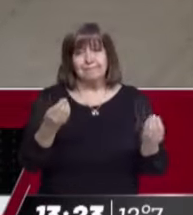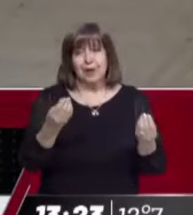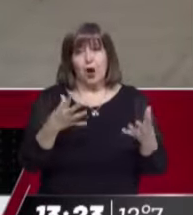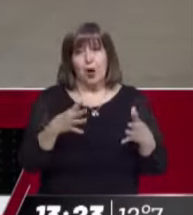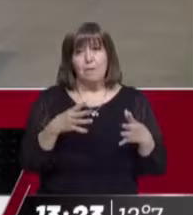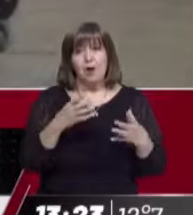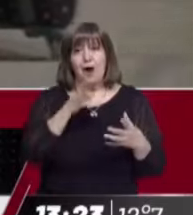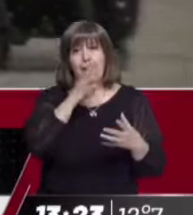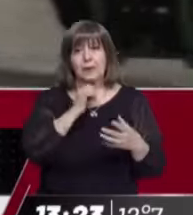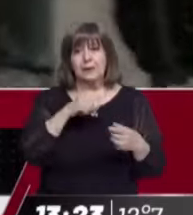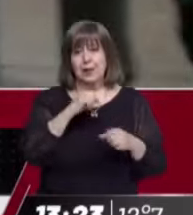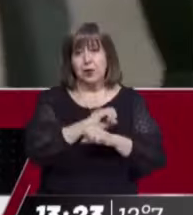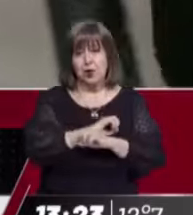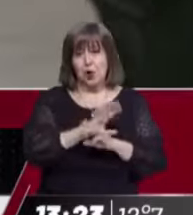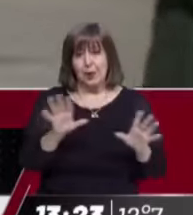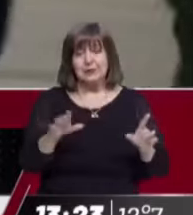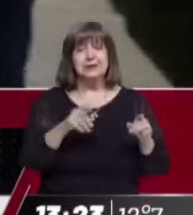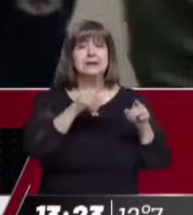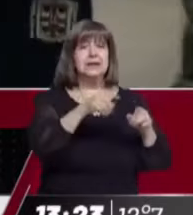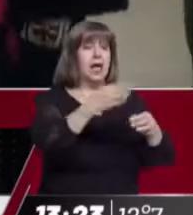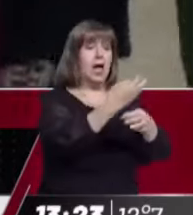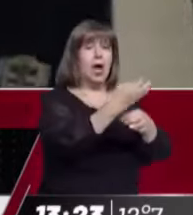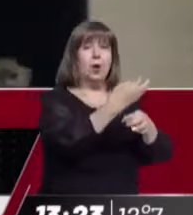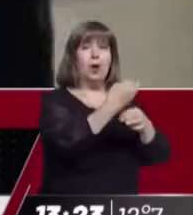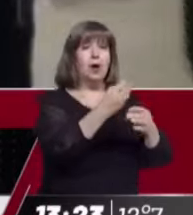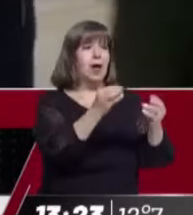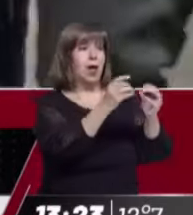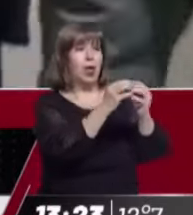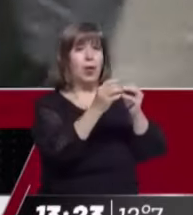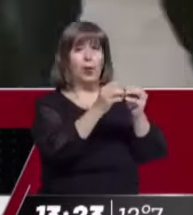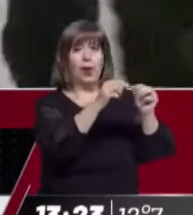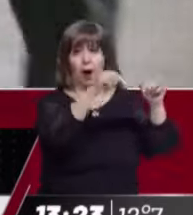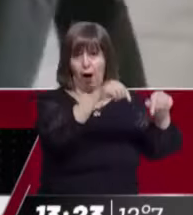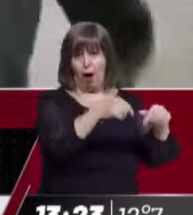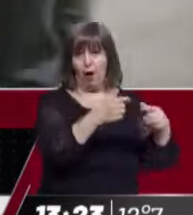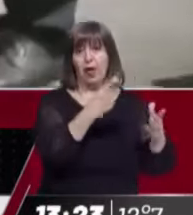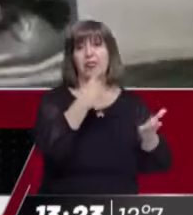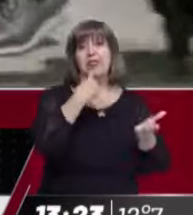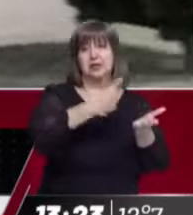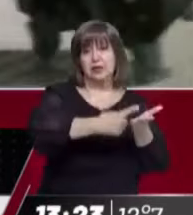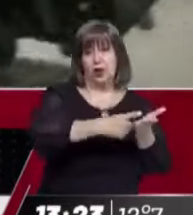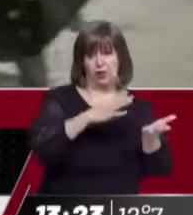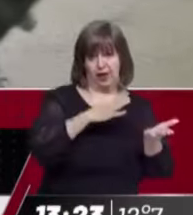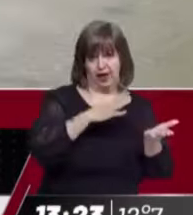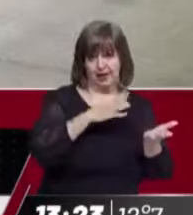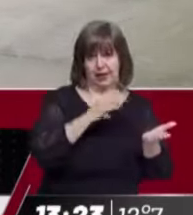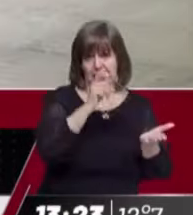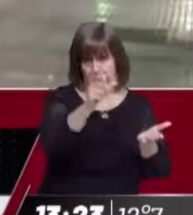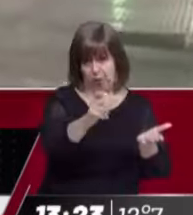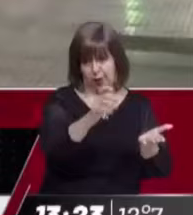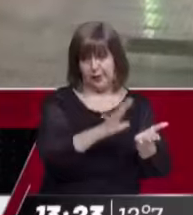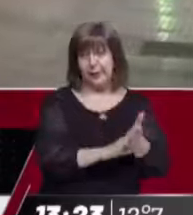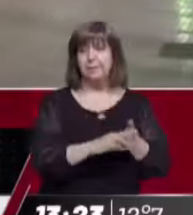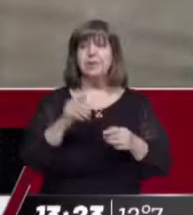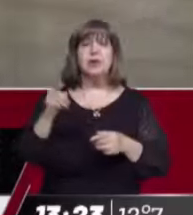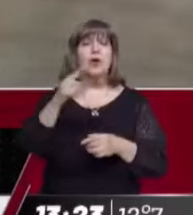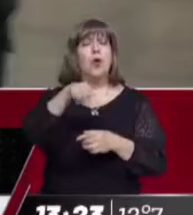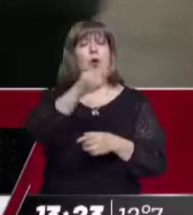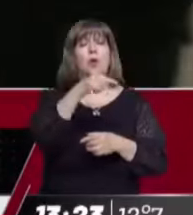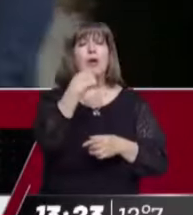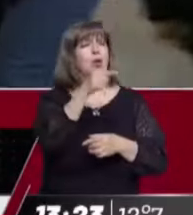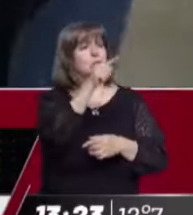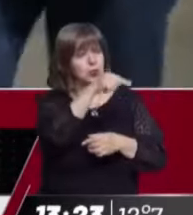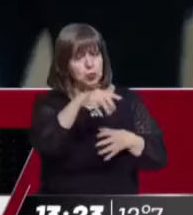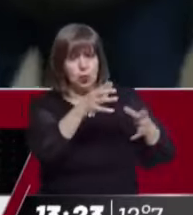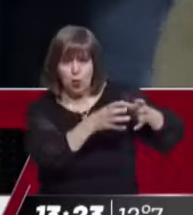Entonces están debatiendo en las escuelas qué vamos a hacer mañana. ¿Ustedes van a concentrarse en algún lugar o cómo van a hacer el